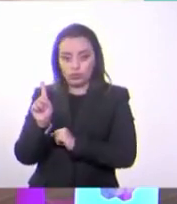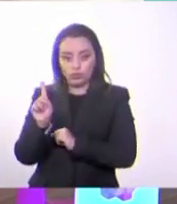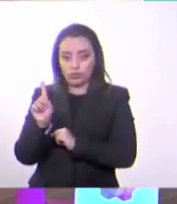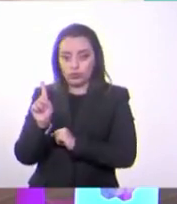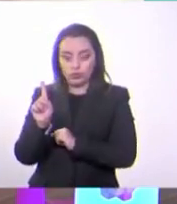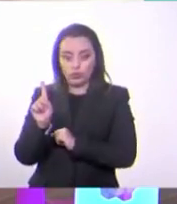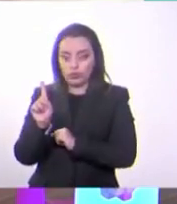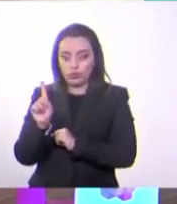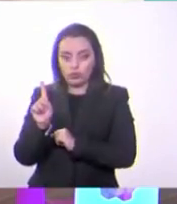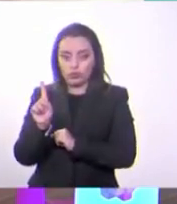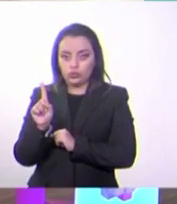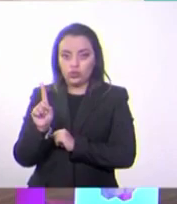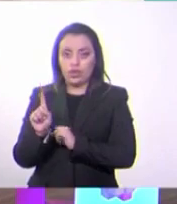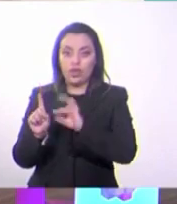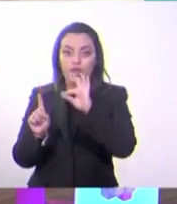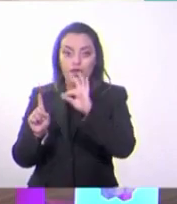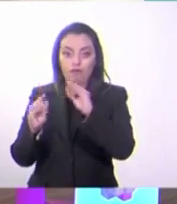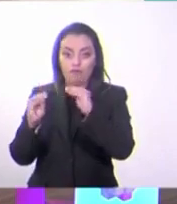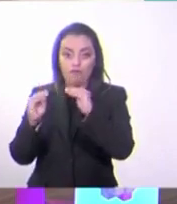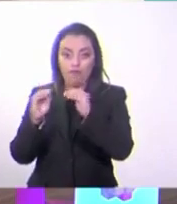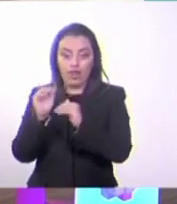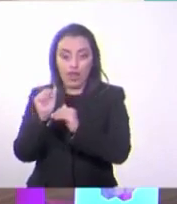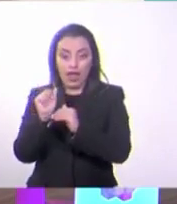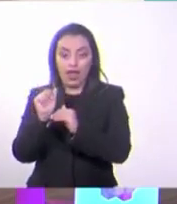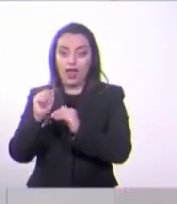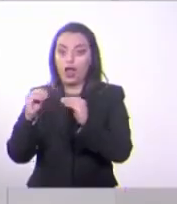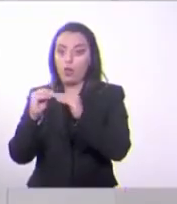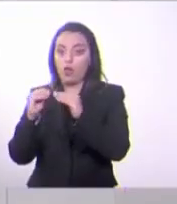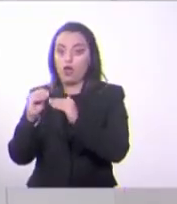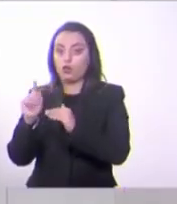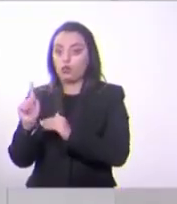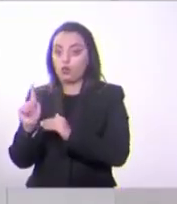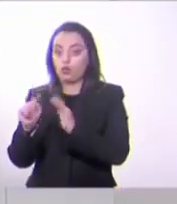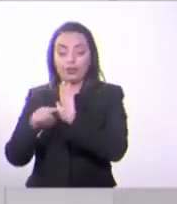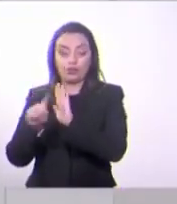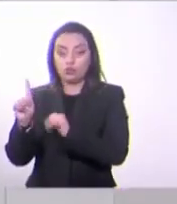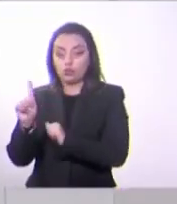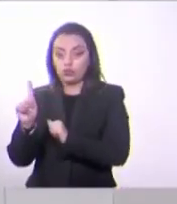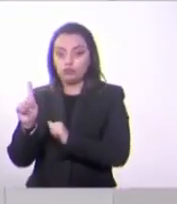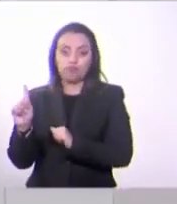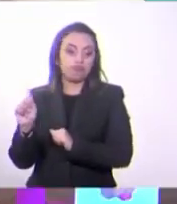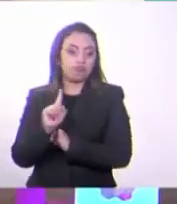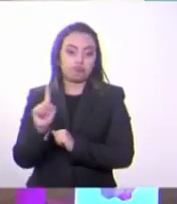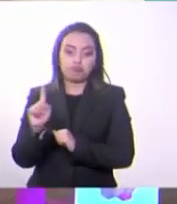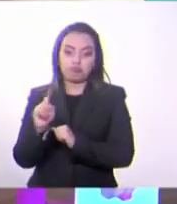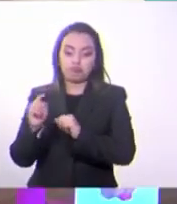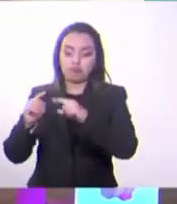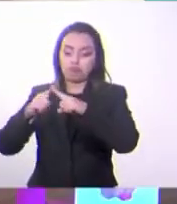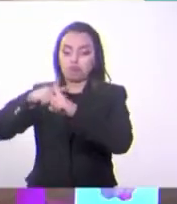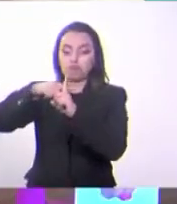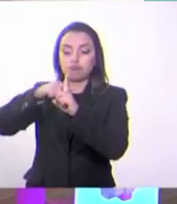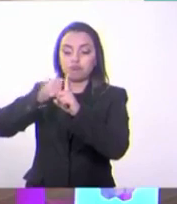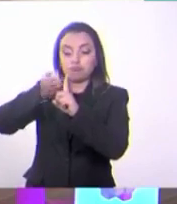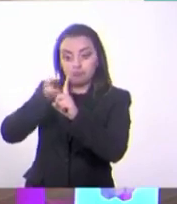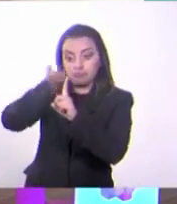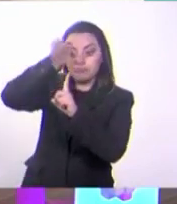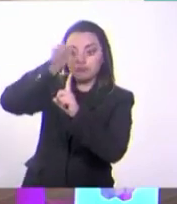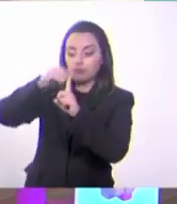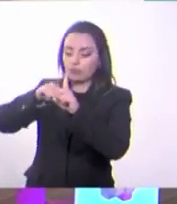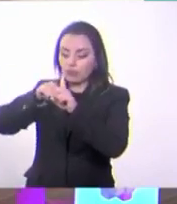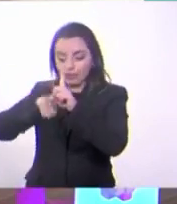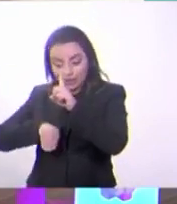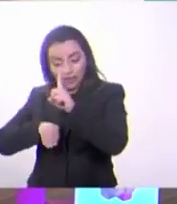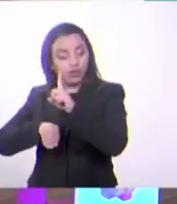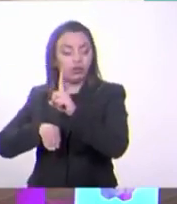que f de A sea igual a menos 1. Menos No 1, existe. porque no existe. Toda la parábola queda en el eje positivo de las y.